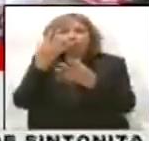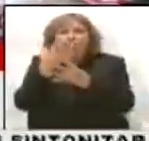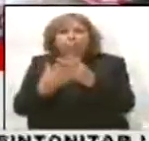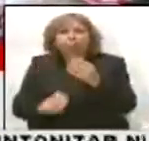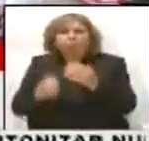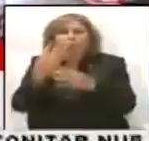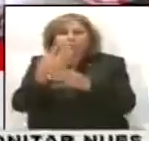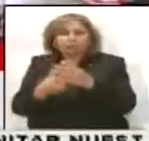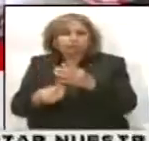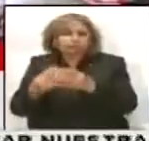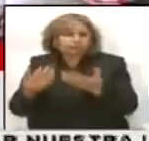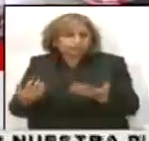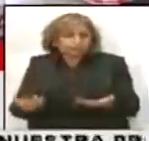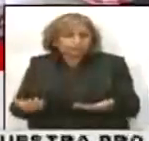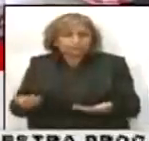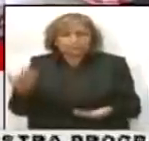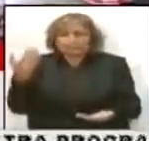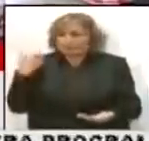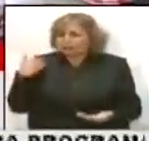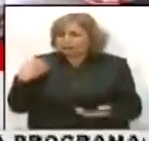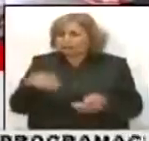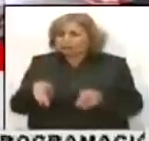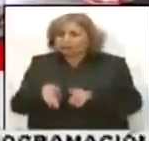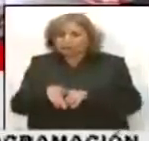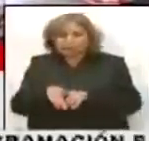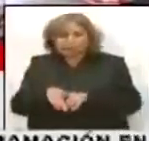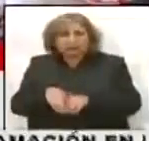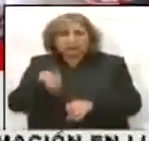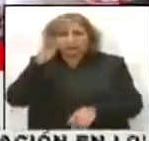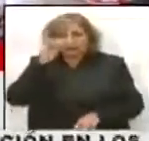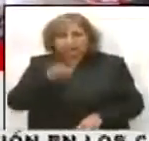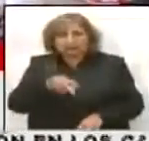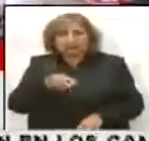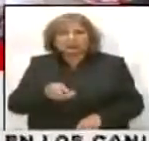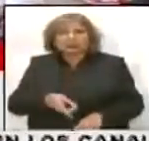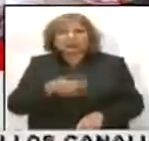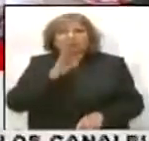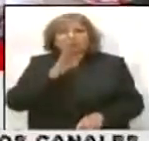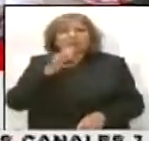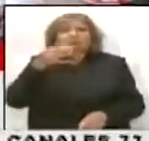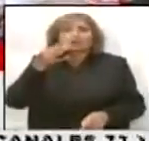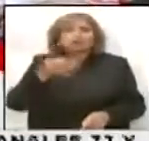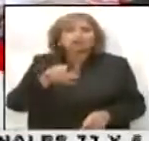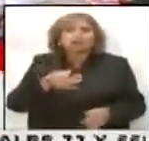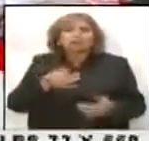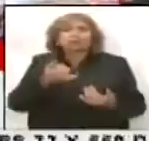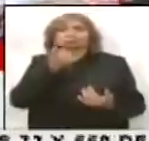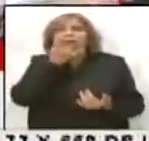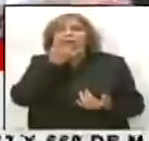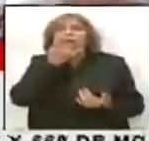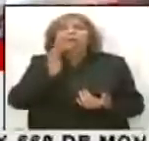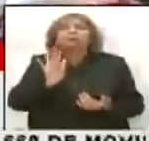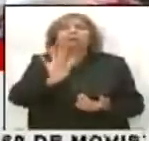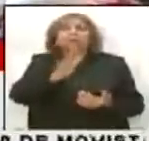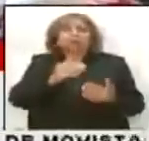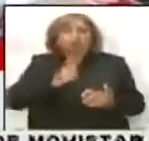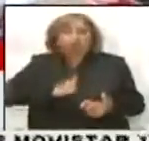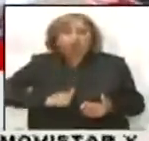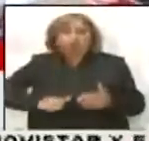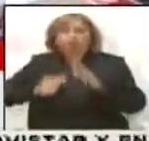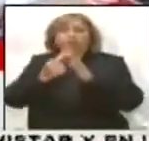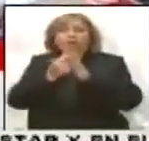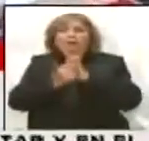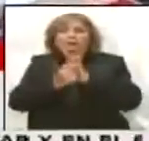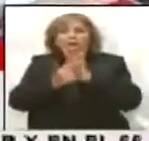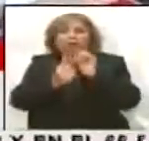tiempo, nuestro Estado le dio la espalda a familias como las de ella. Les prohibió saber la verdad sobre qué había pasado con sus hijos, con sus esposos, con